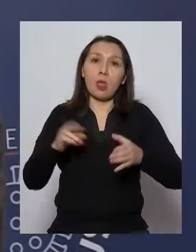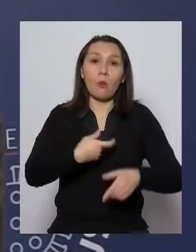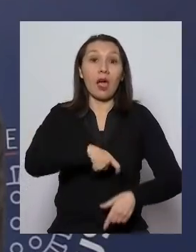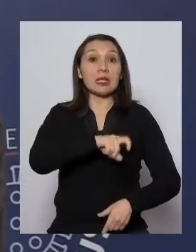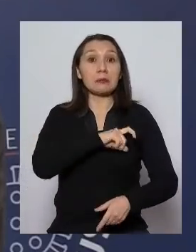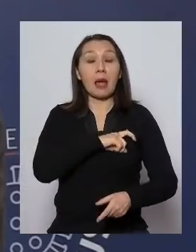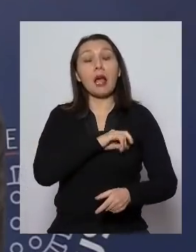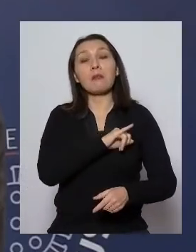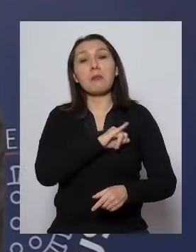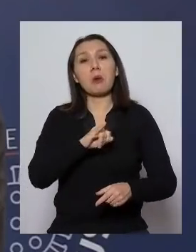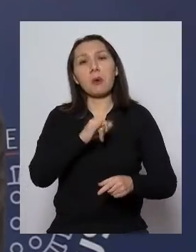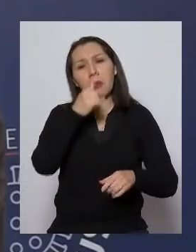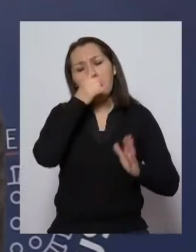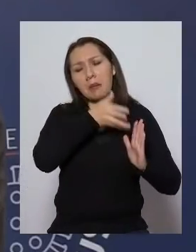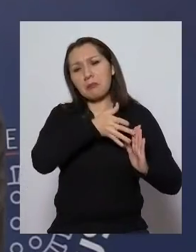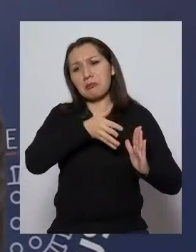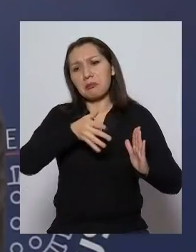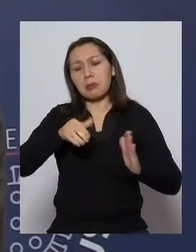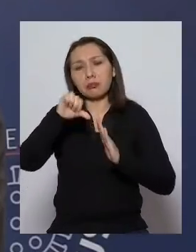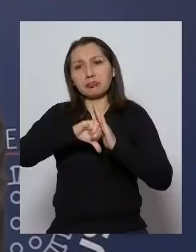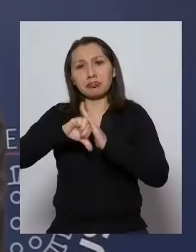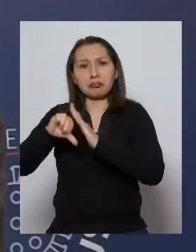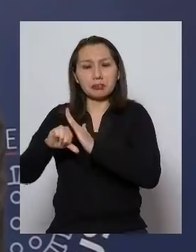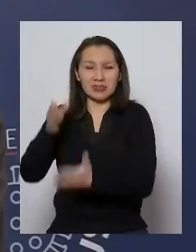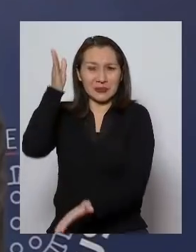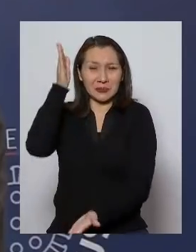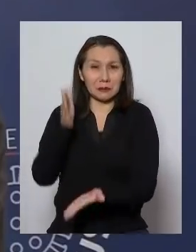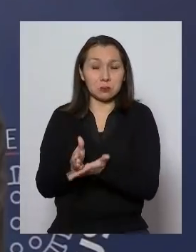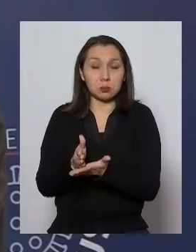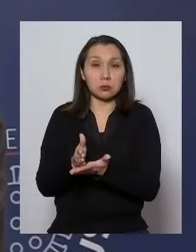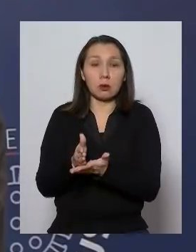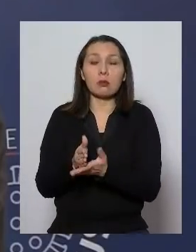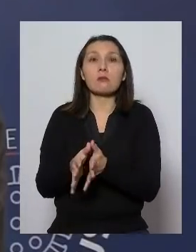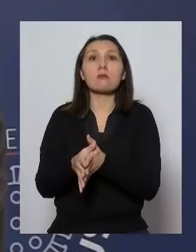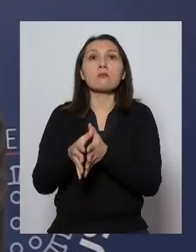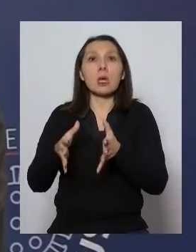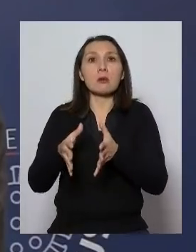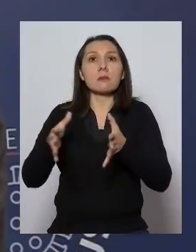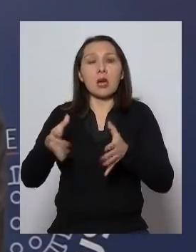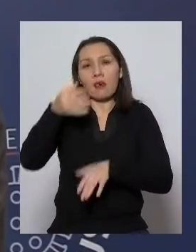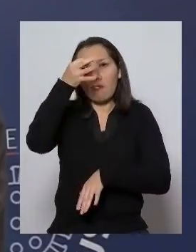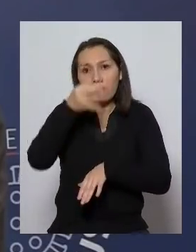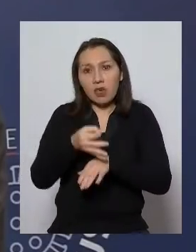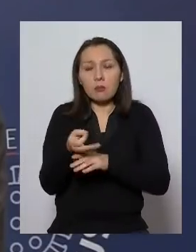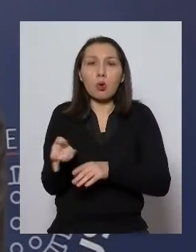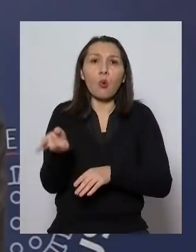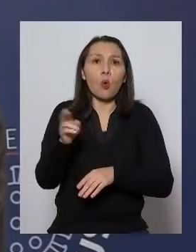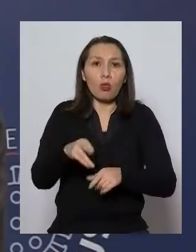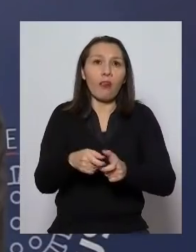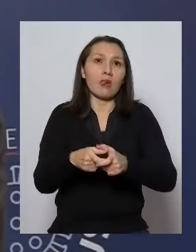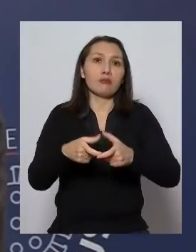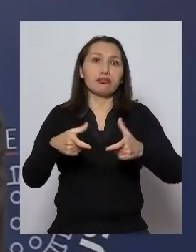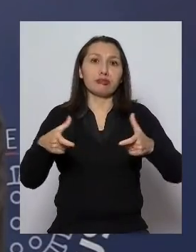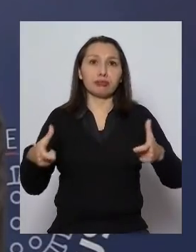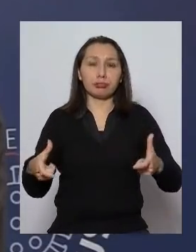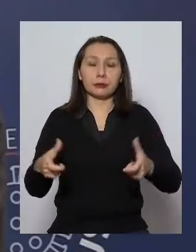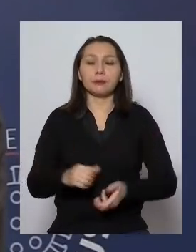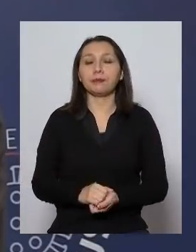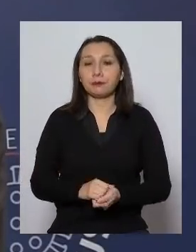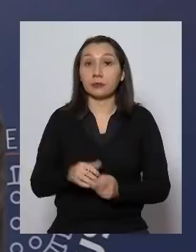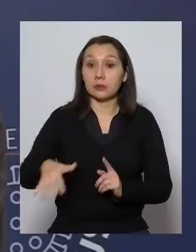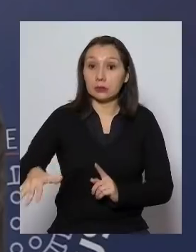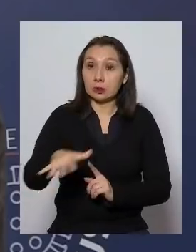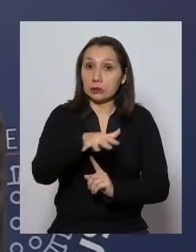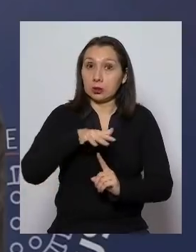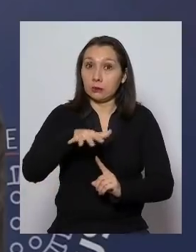que después de terminar un periodo de cuarentena estricta, están aumentando el número de casos. La situación